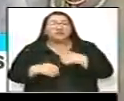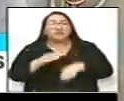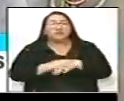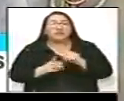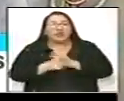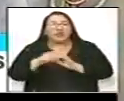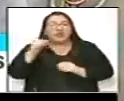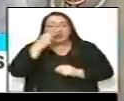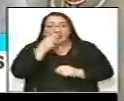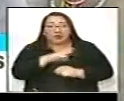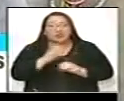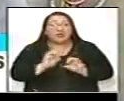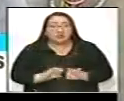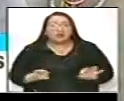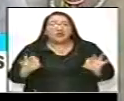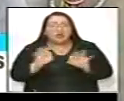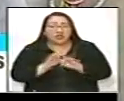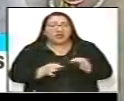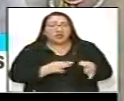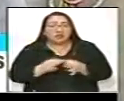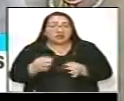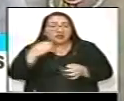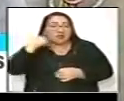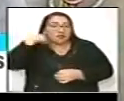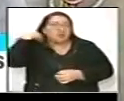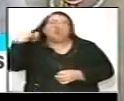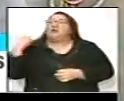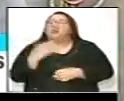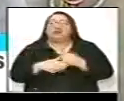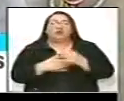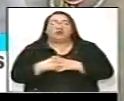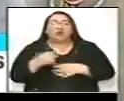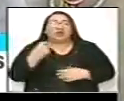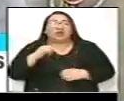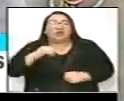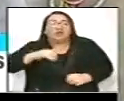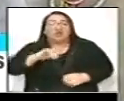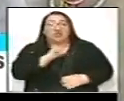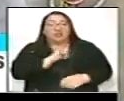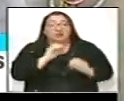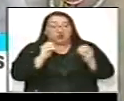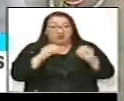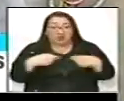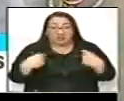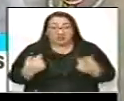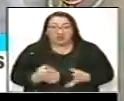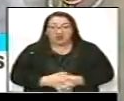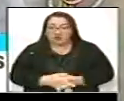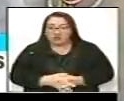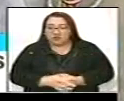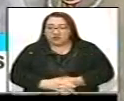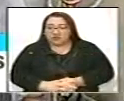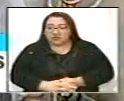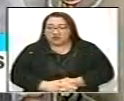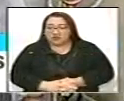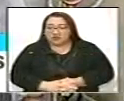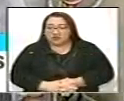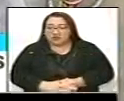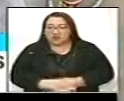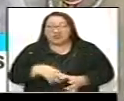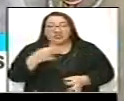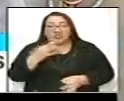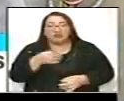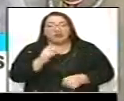necesario enfatizarlo. Las organizaciones de muchachos en general suelen acuñar una